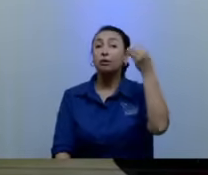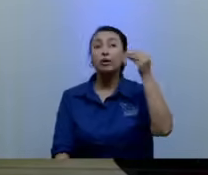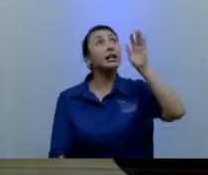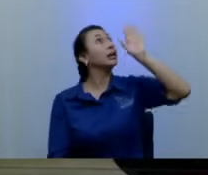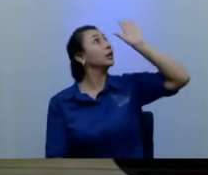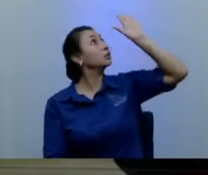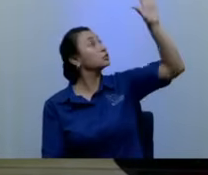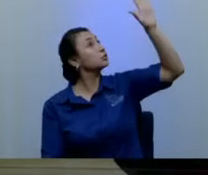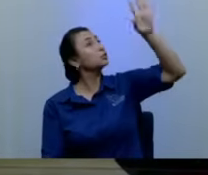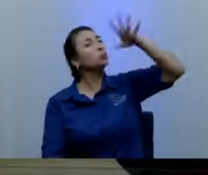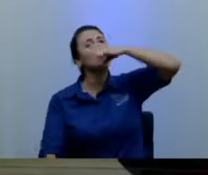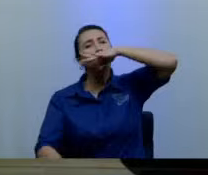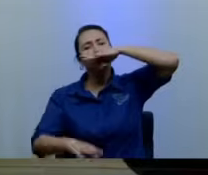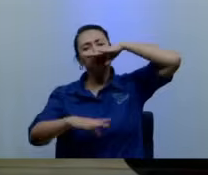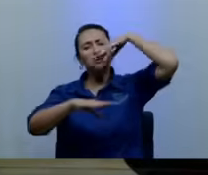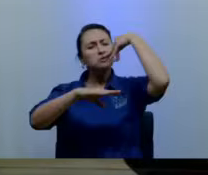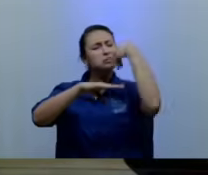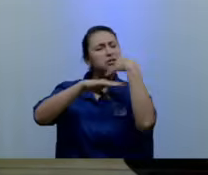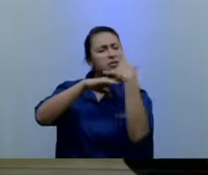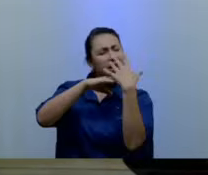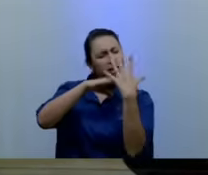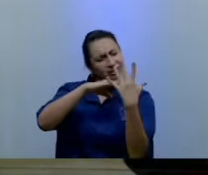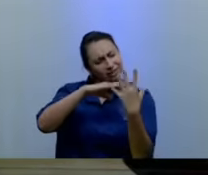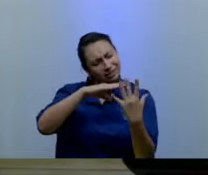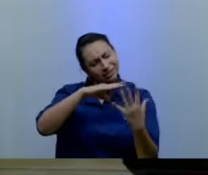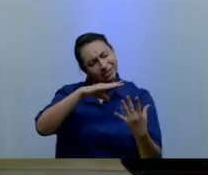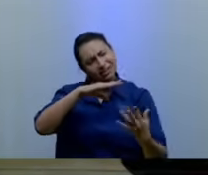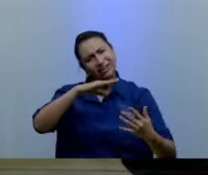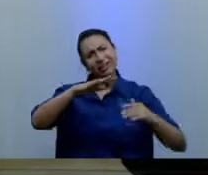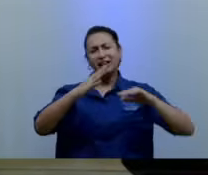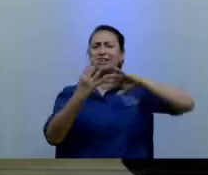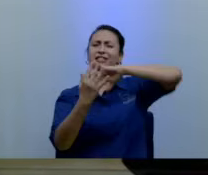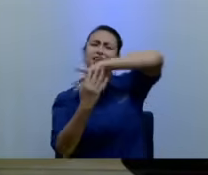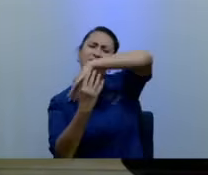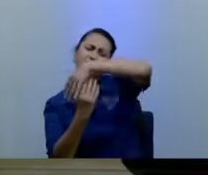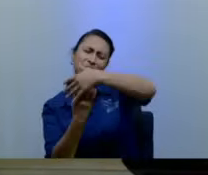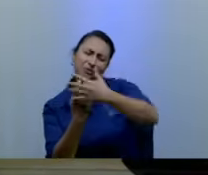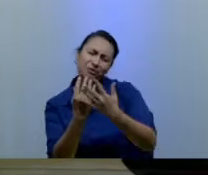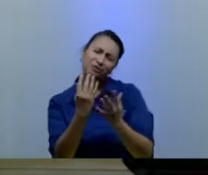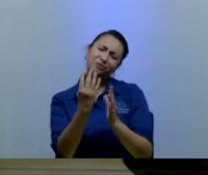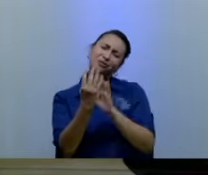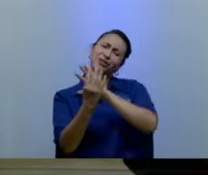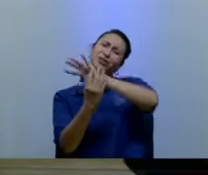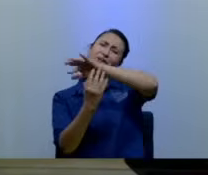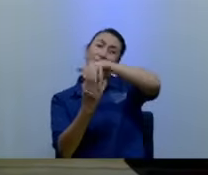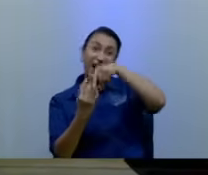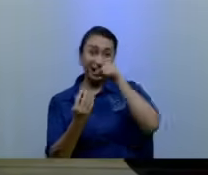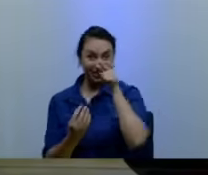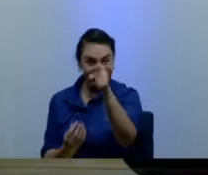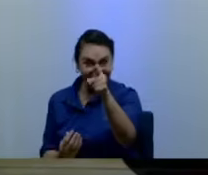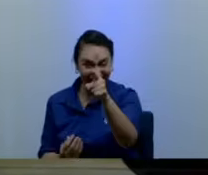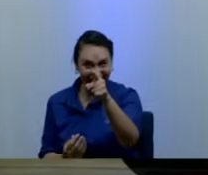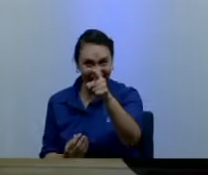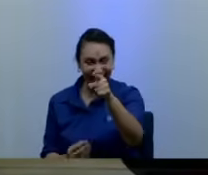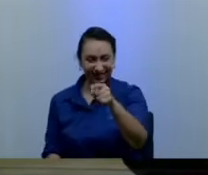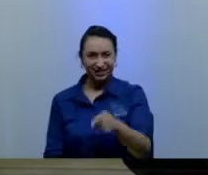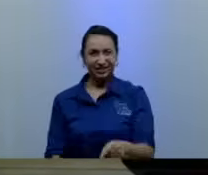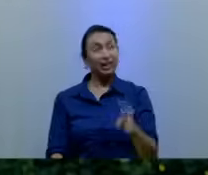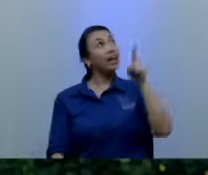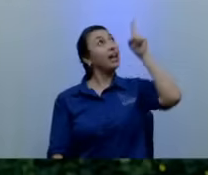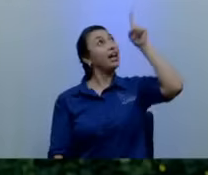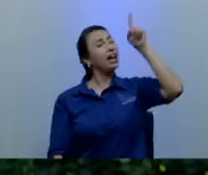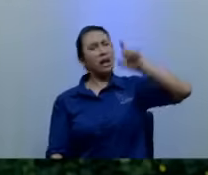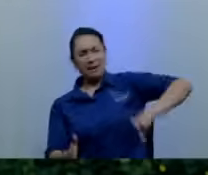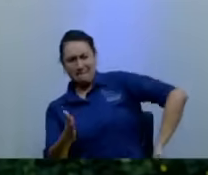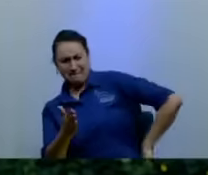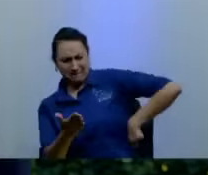de su Hijo amado Jesucristo te cubrió, te compró. O sea, tu precio es precio de sangre. ¿Y quiénes tengo que